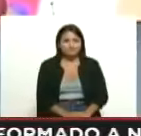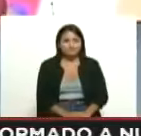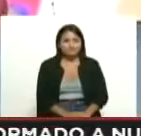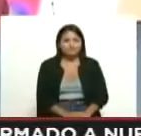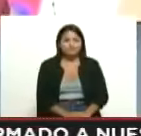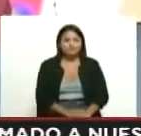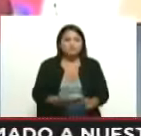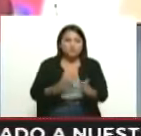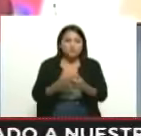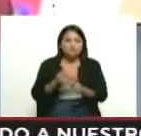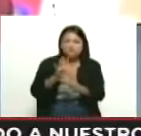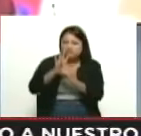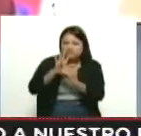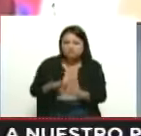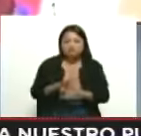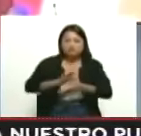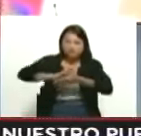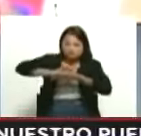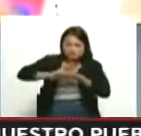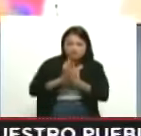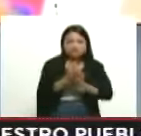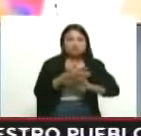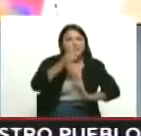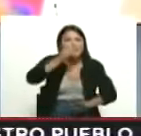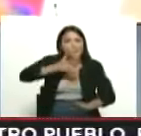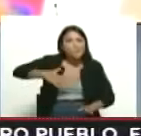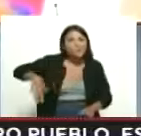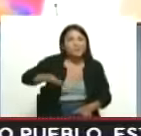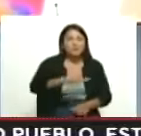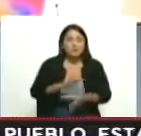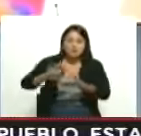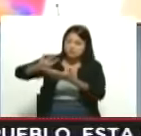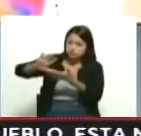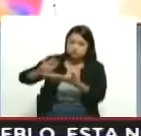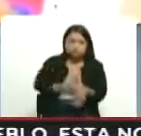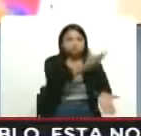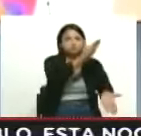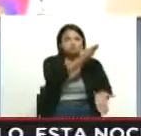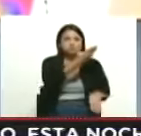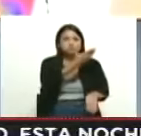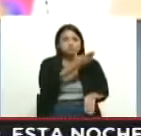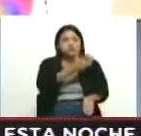a los pueblos donde llegan. Los hacen desaparecer.